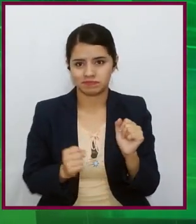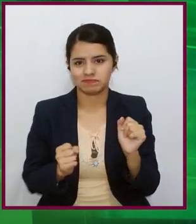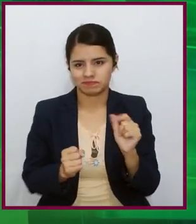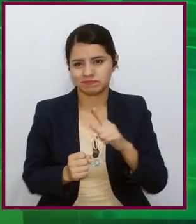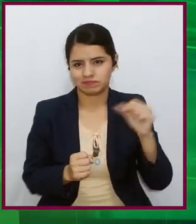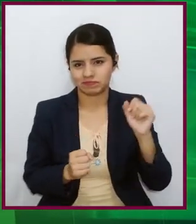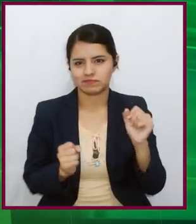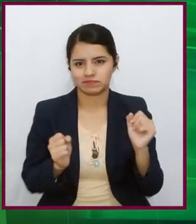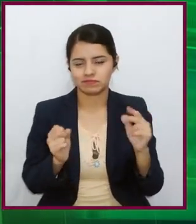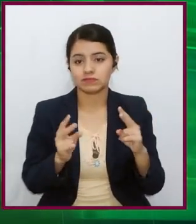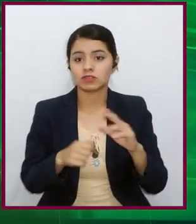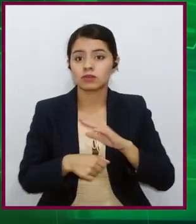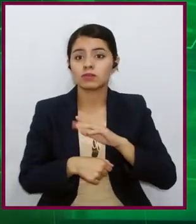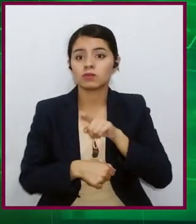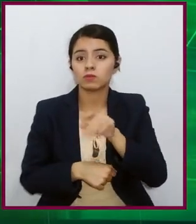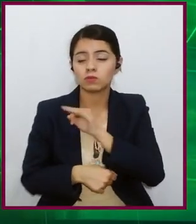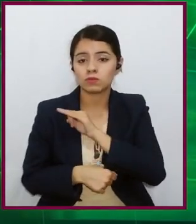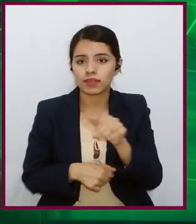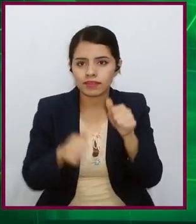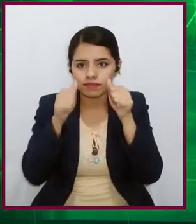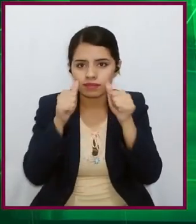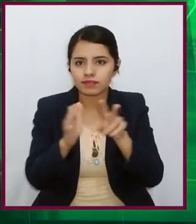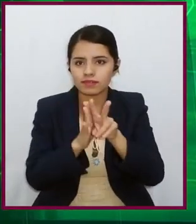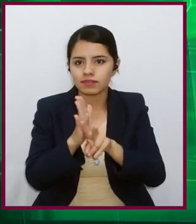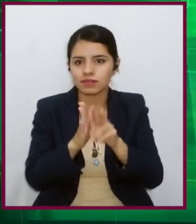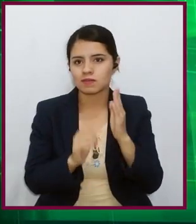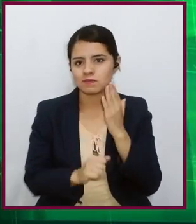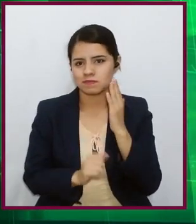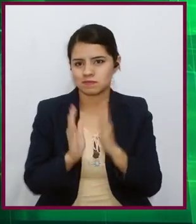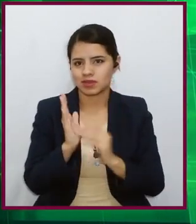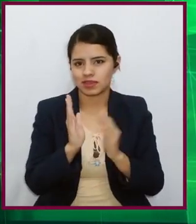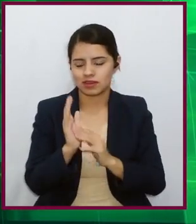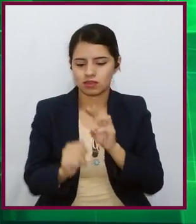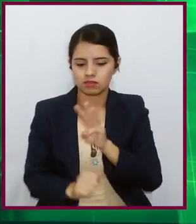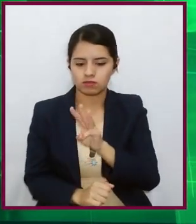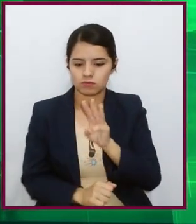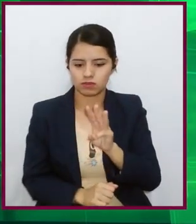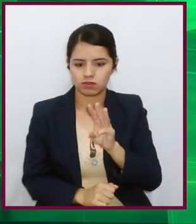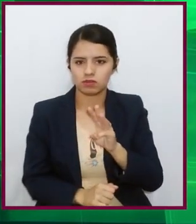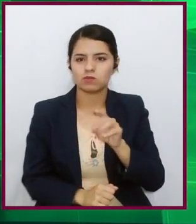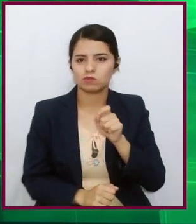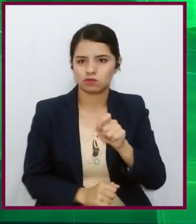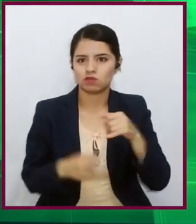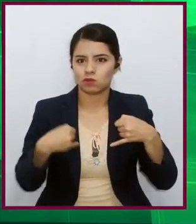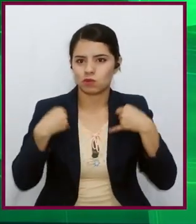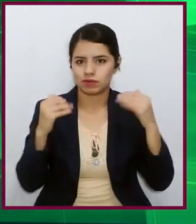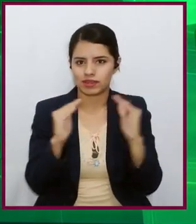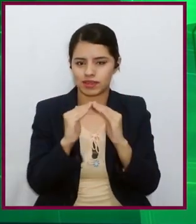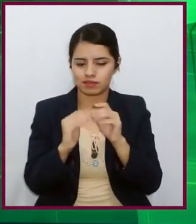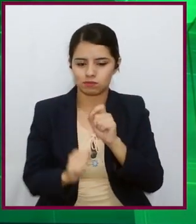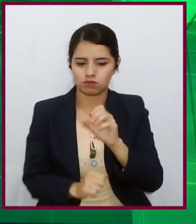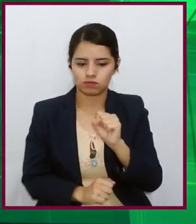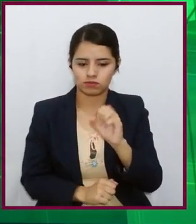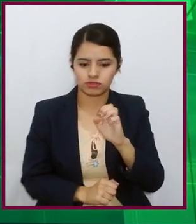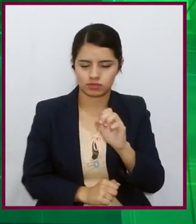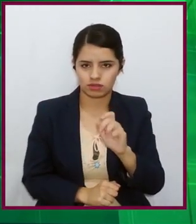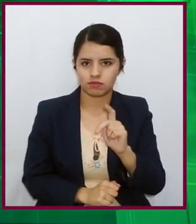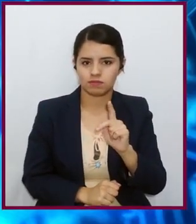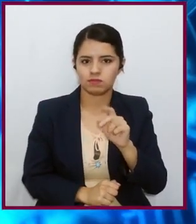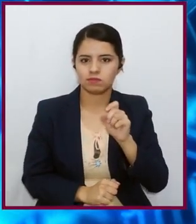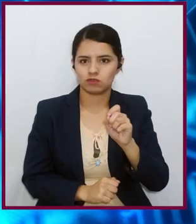¿Qué? Ya no podré echarle la culpa al perro. Pues no, pero está bien, para que seamos